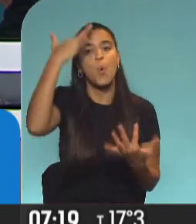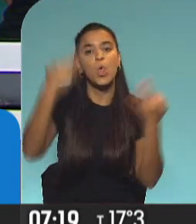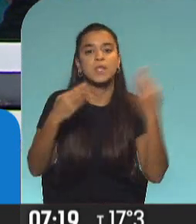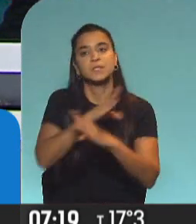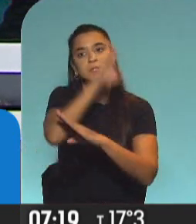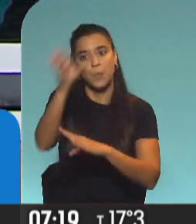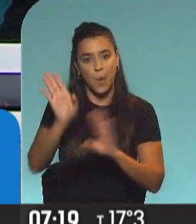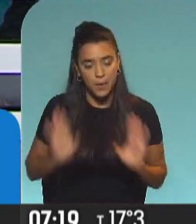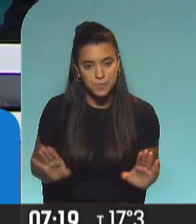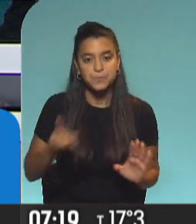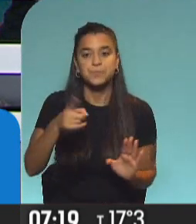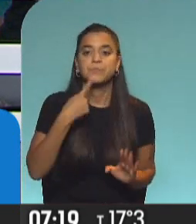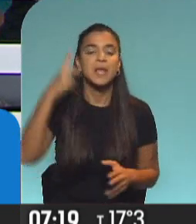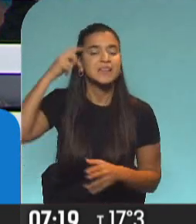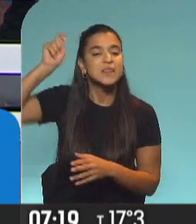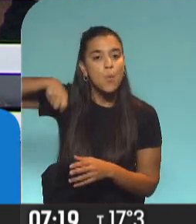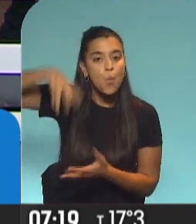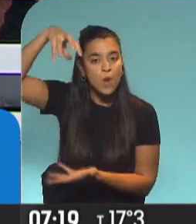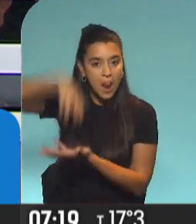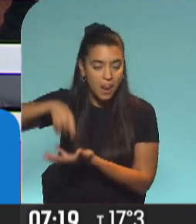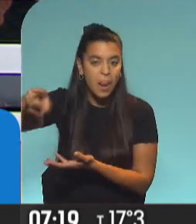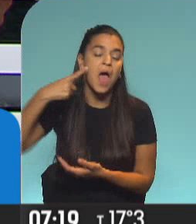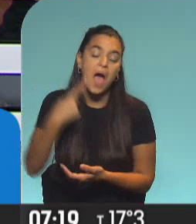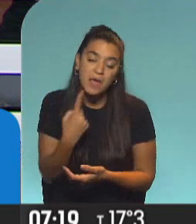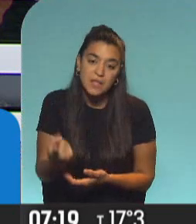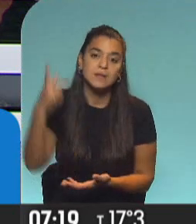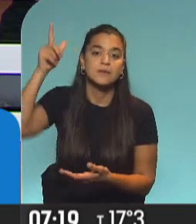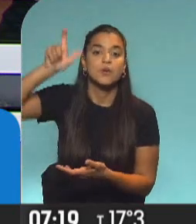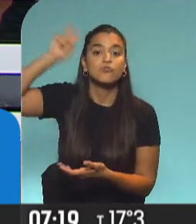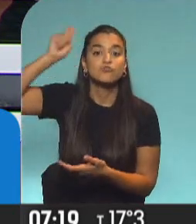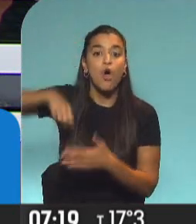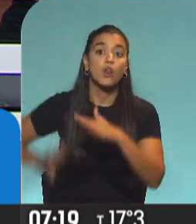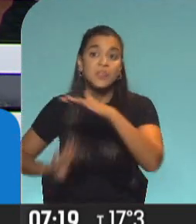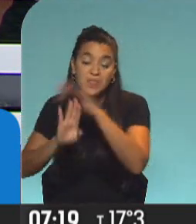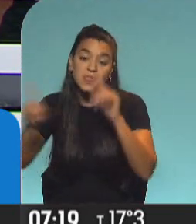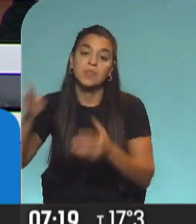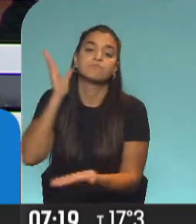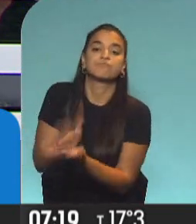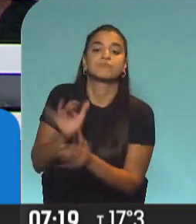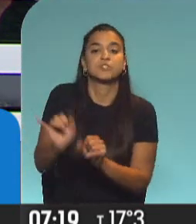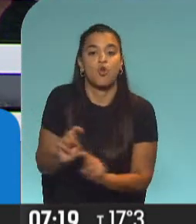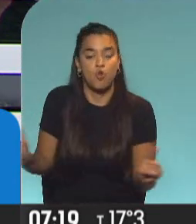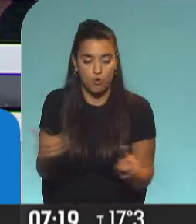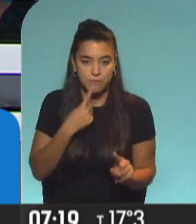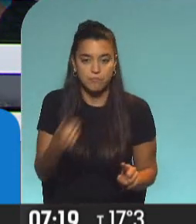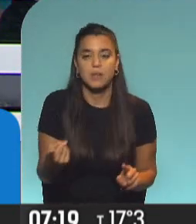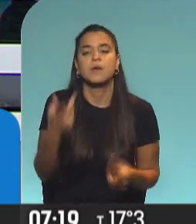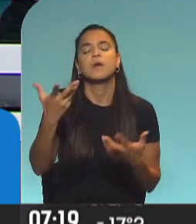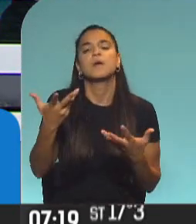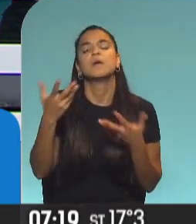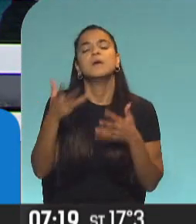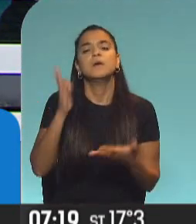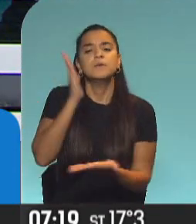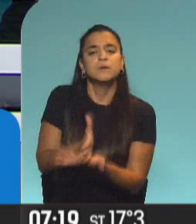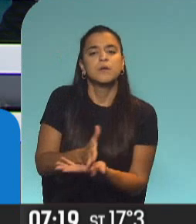se objeta en tribunales, hay un litigio y bueno, las cortes fallan de diferente manera. El fallo más emblemático en este sentido es el famoso